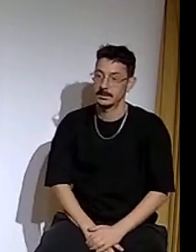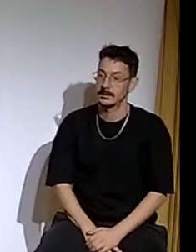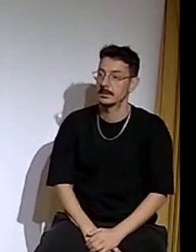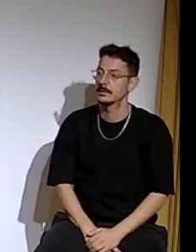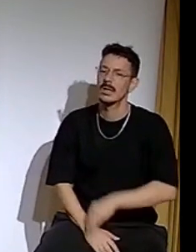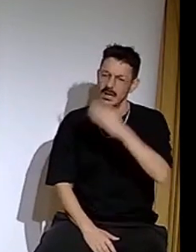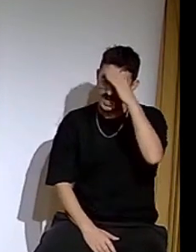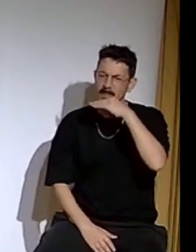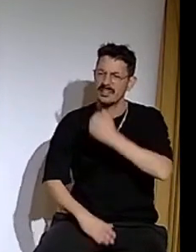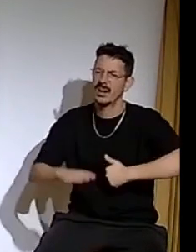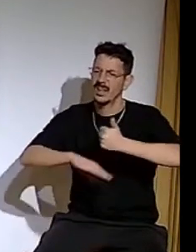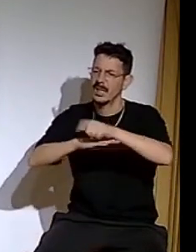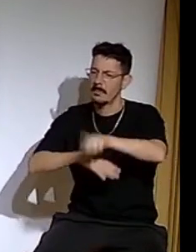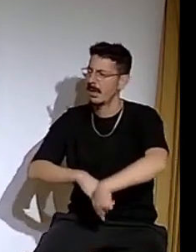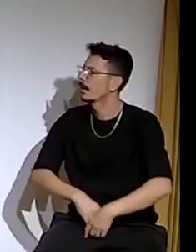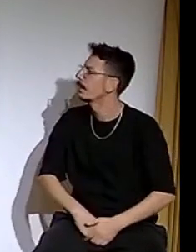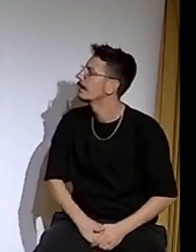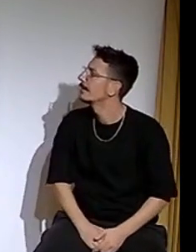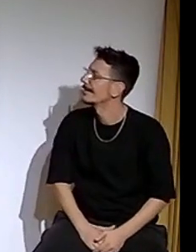bueno